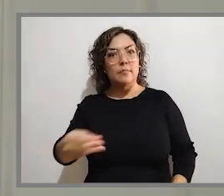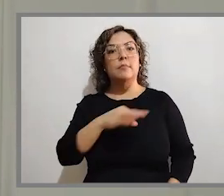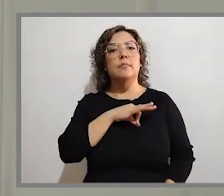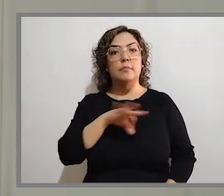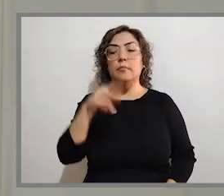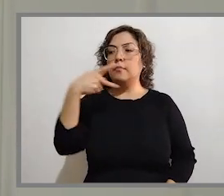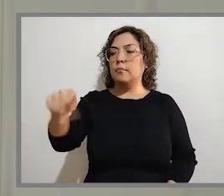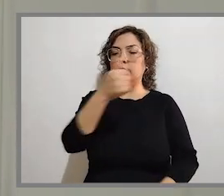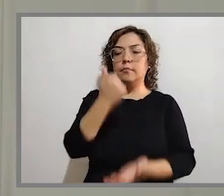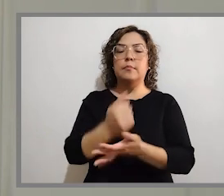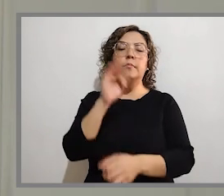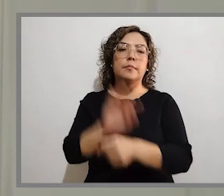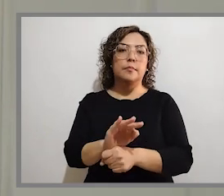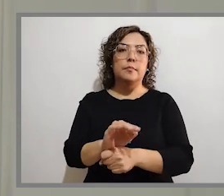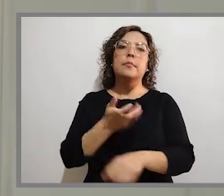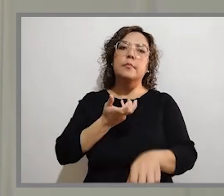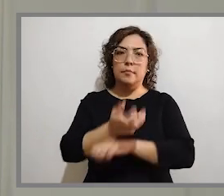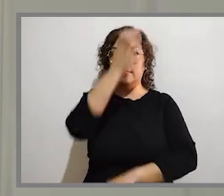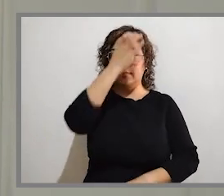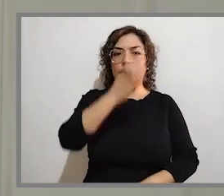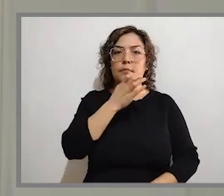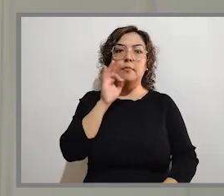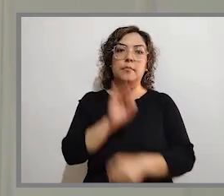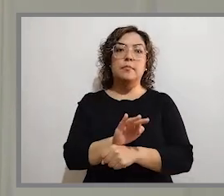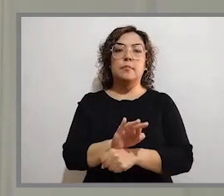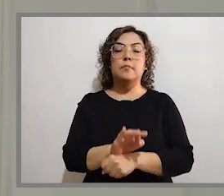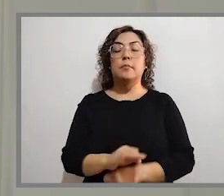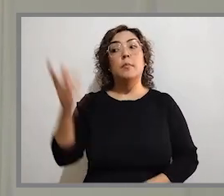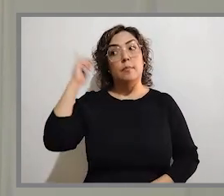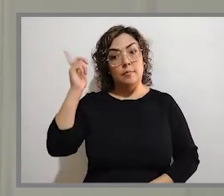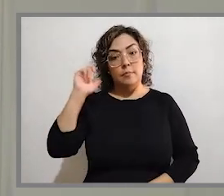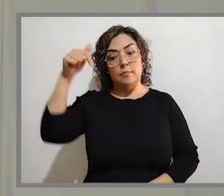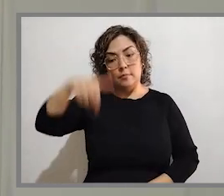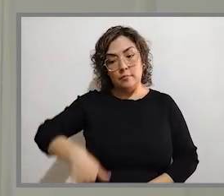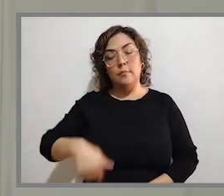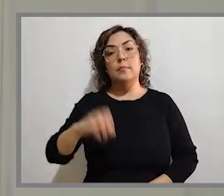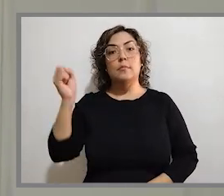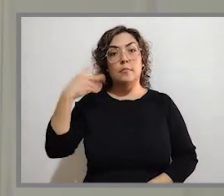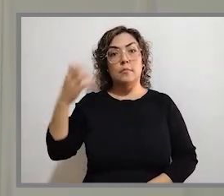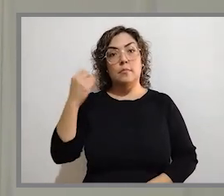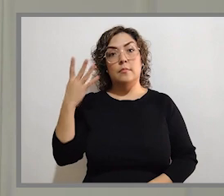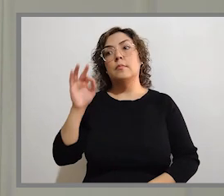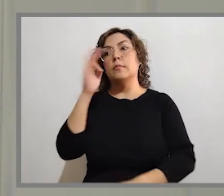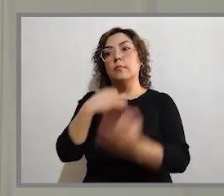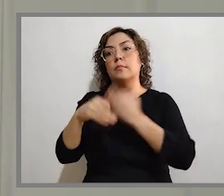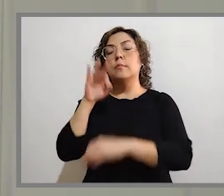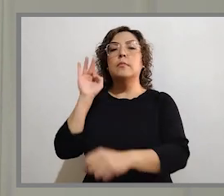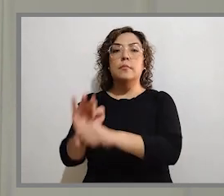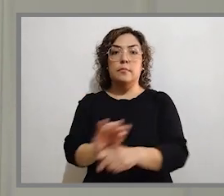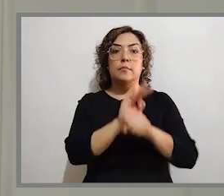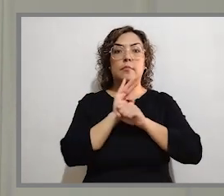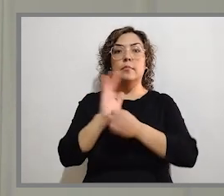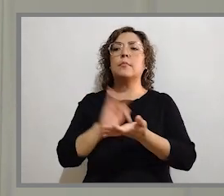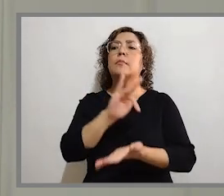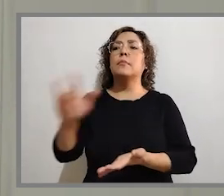nuestro estado. Les deseo que esta jornada sea muy productiva, enriquecedora y muchísimas gracias por su compromiso